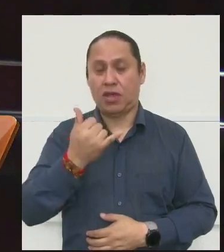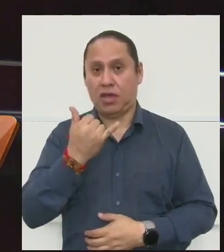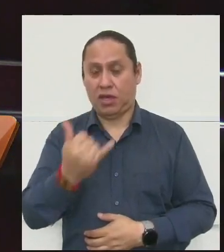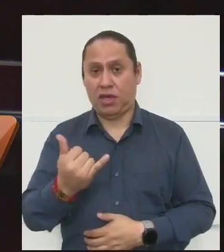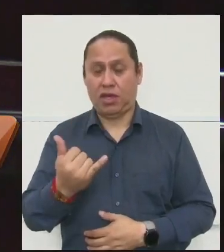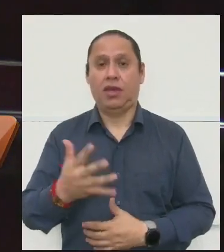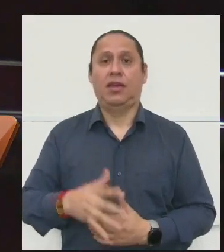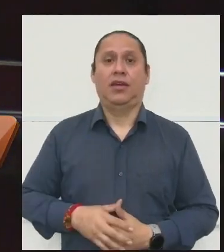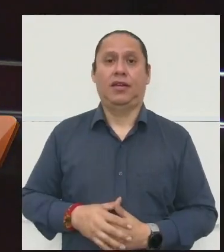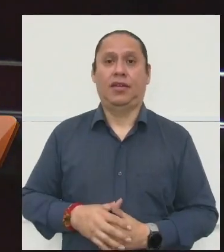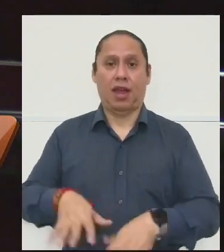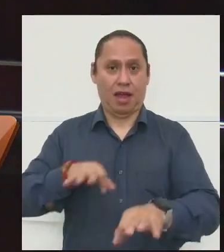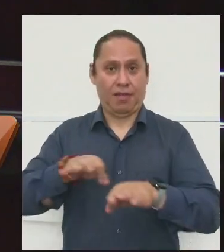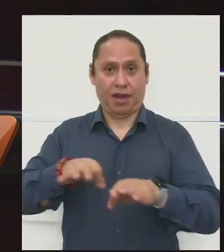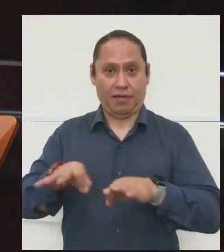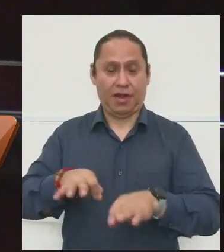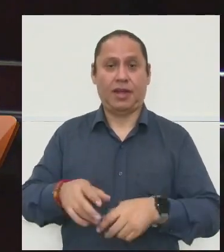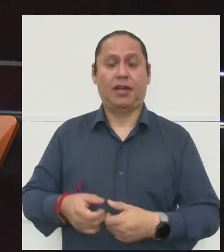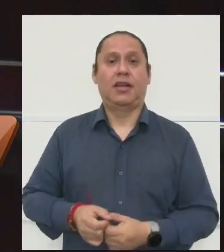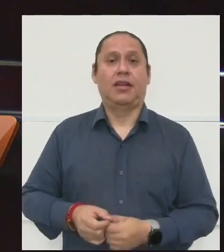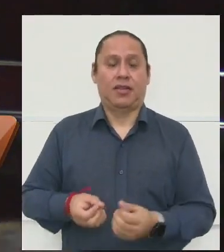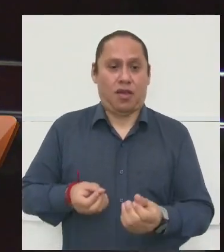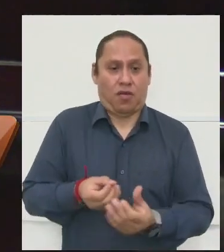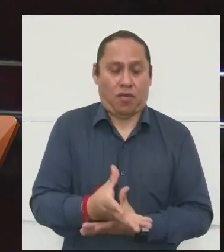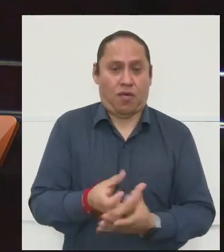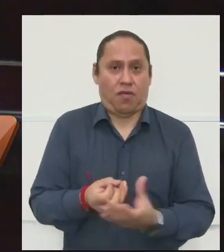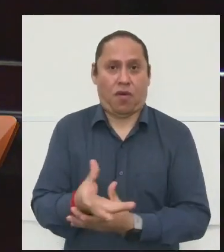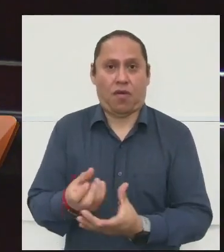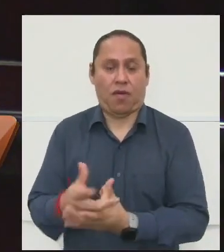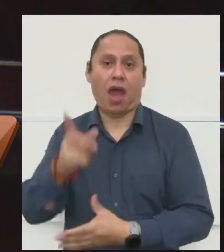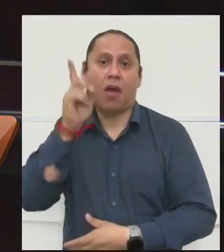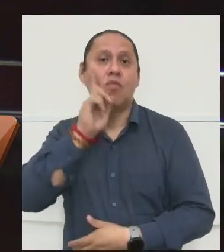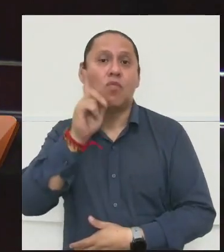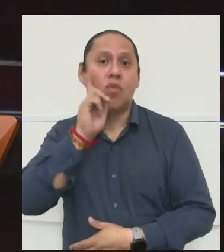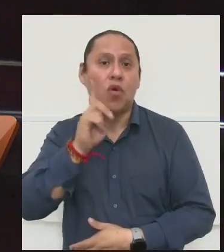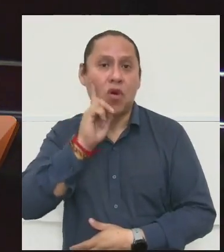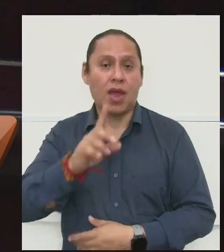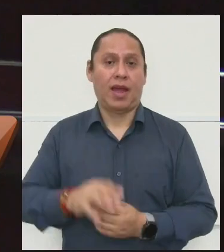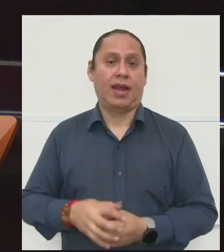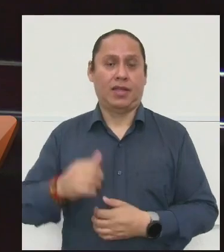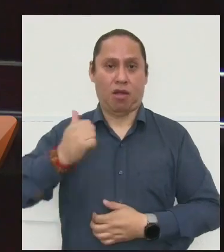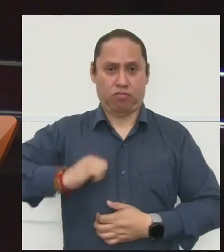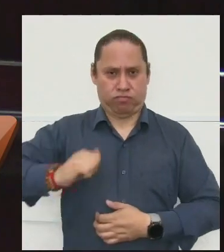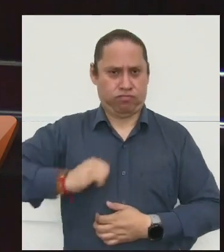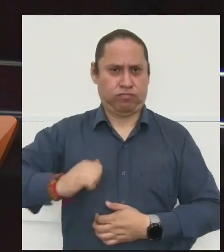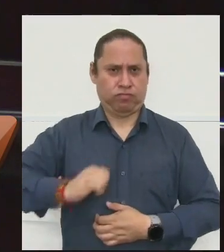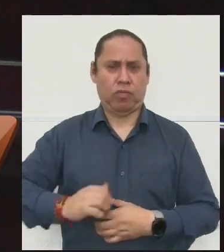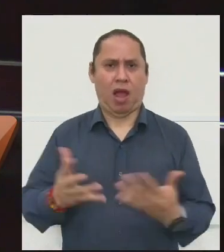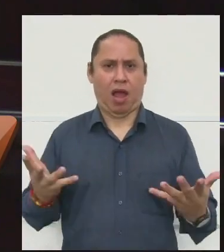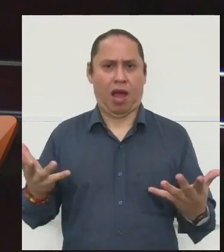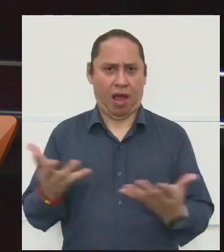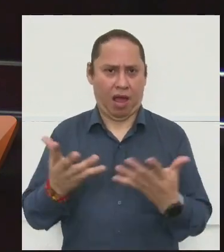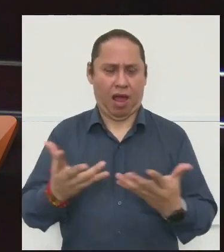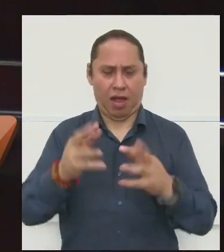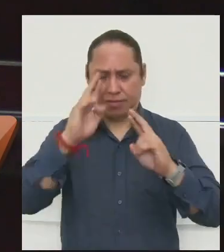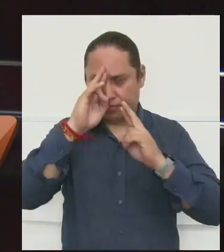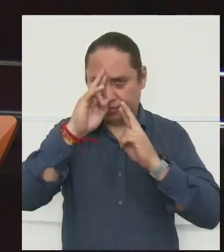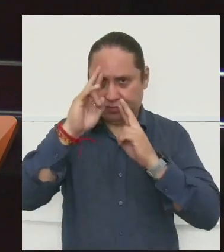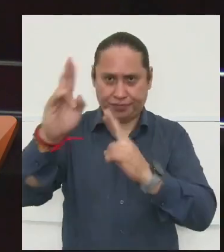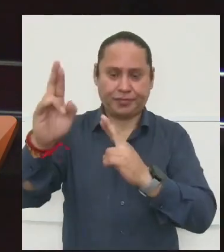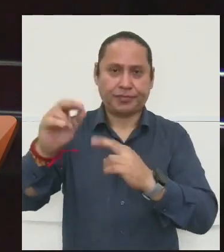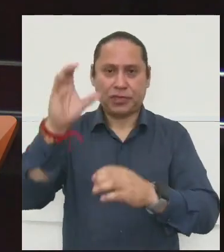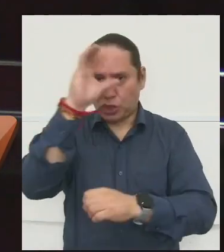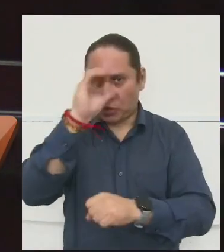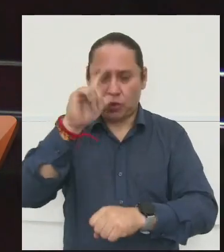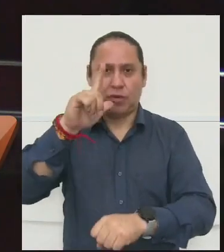dignifiquen el trabajo de las parteras en el estado de Chiapas y cuay yuen en manera respetuosa y